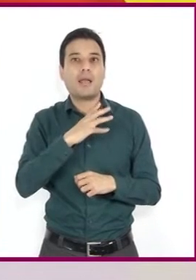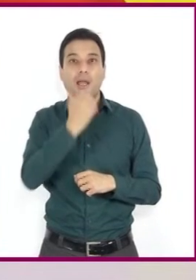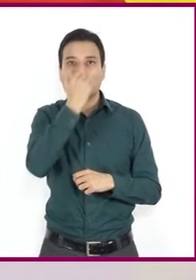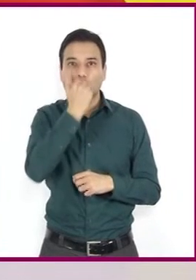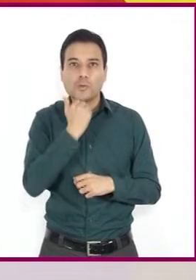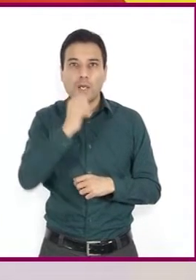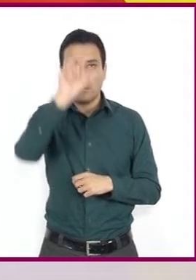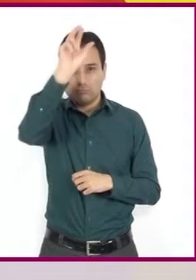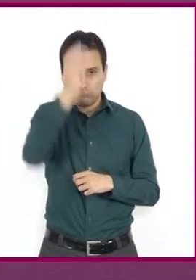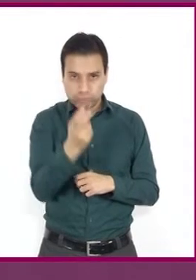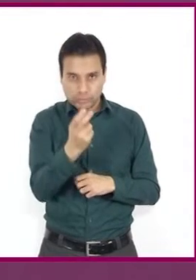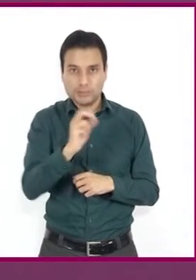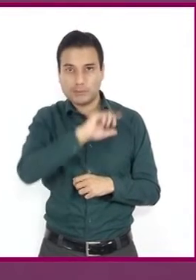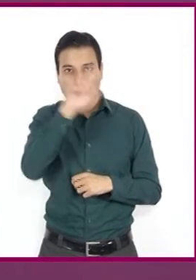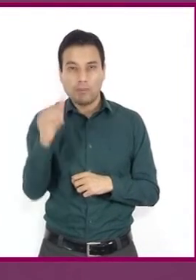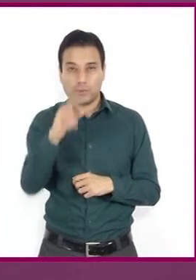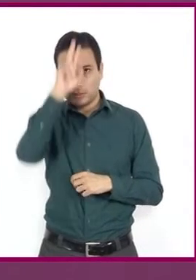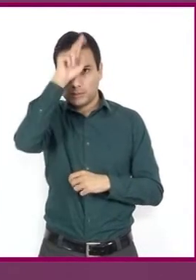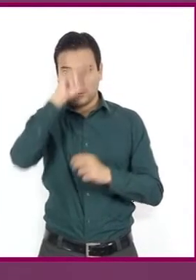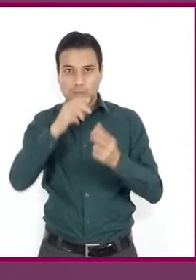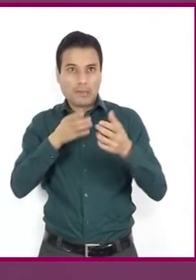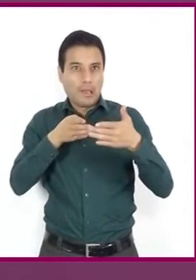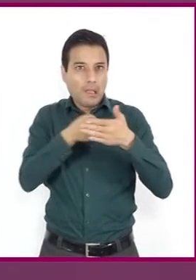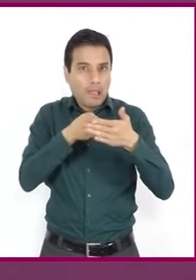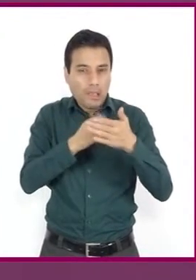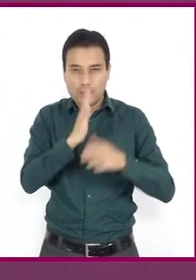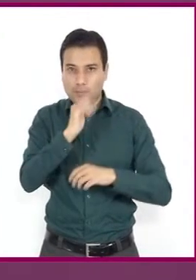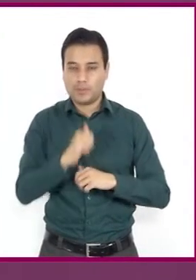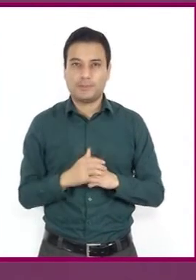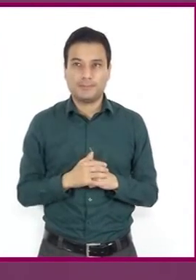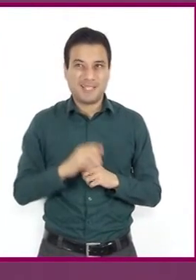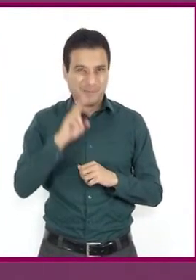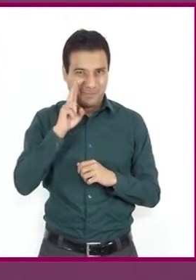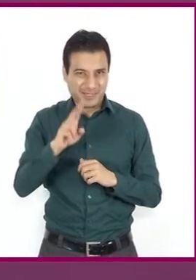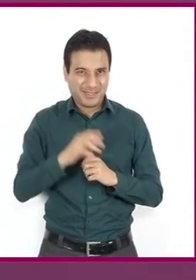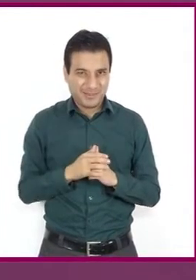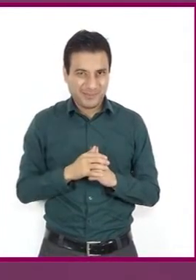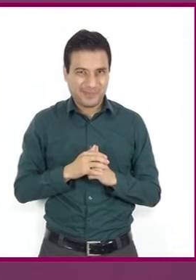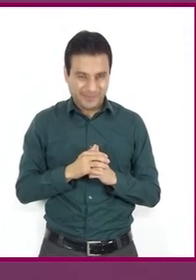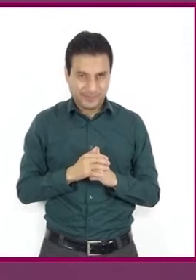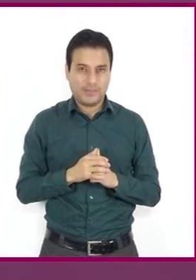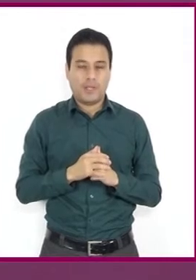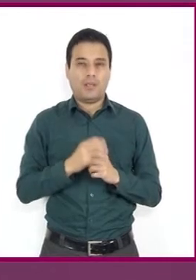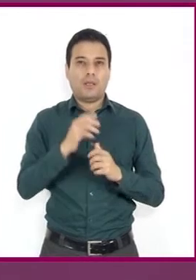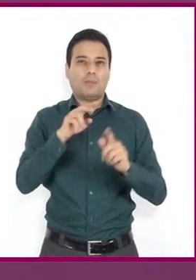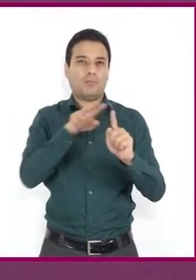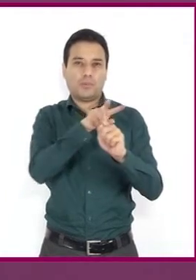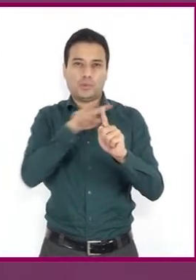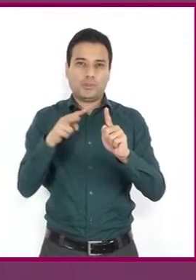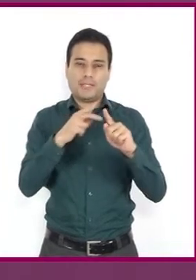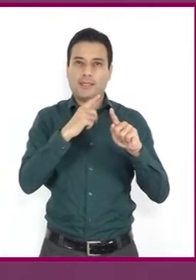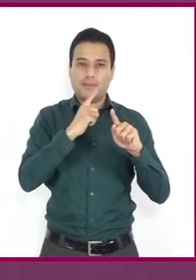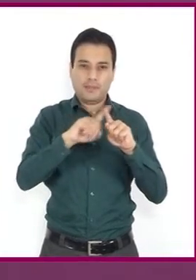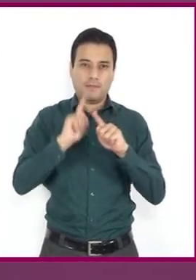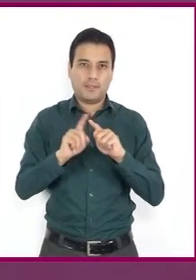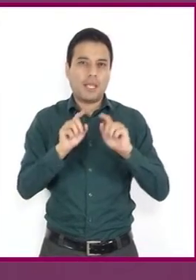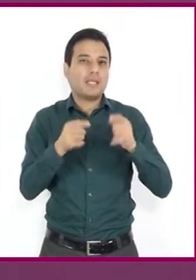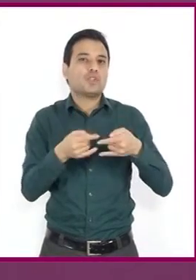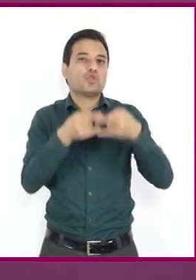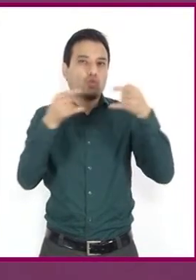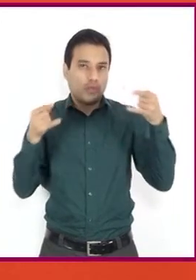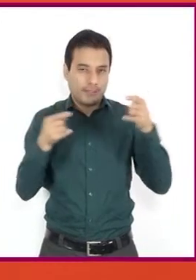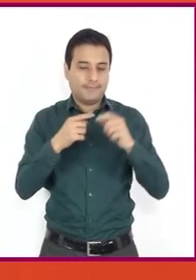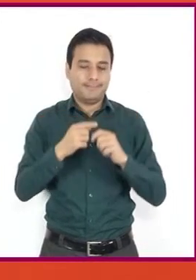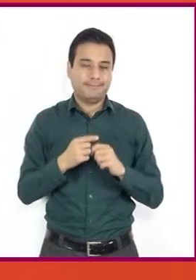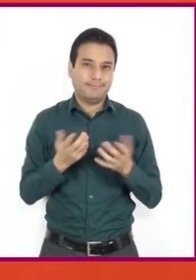le intercepta el paso. Como vimos, ambos autores usaron diferentes puntos de perspectiva para narrar las